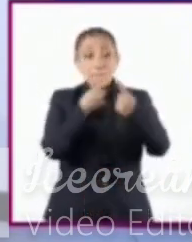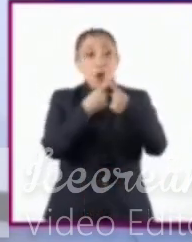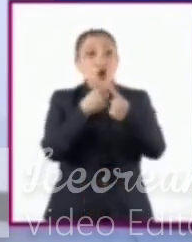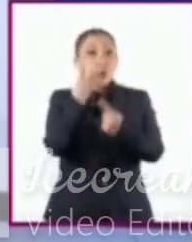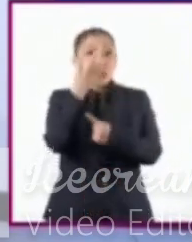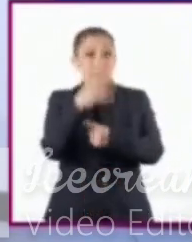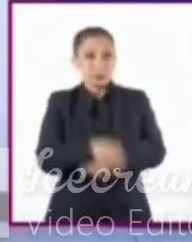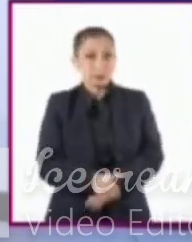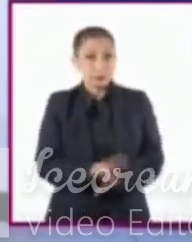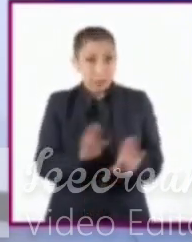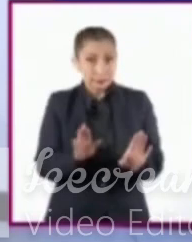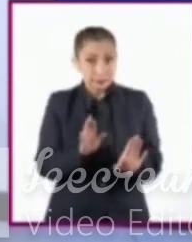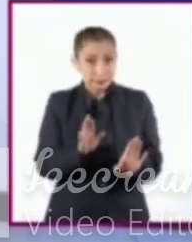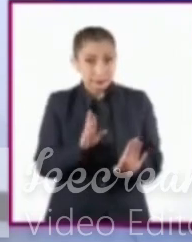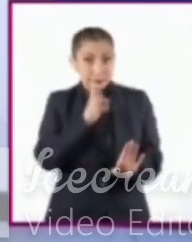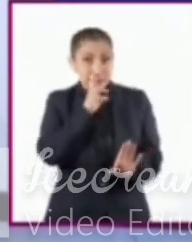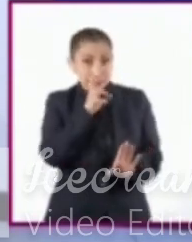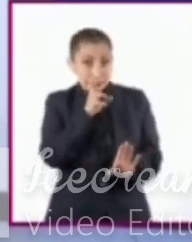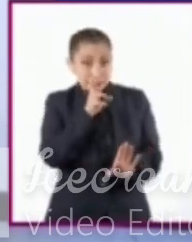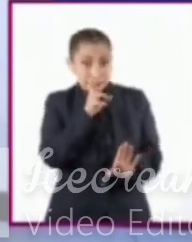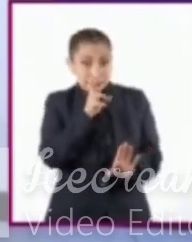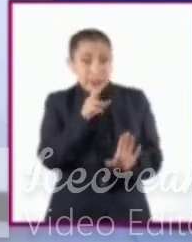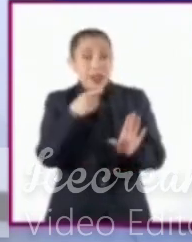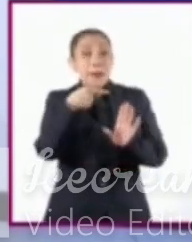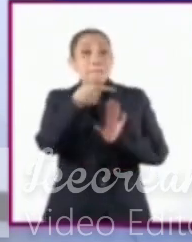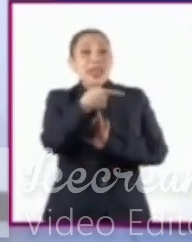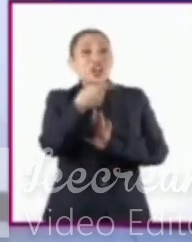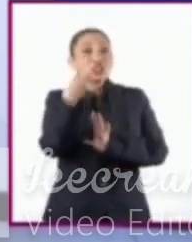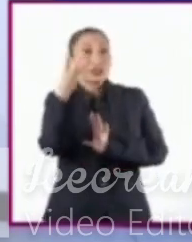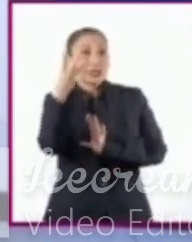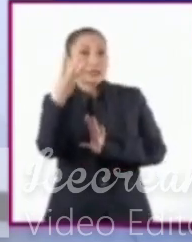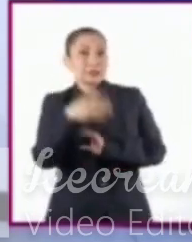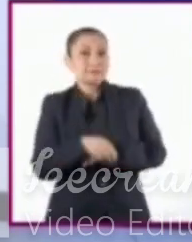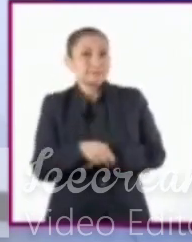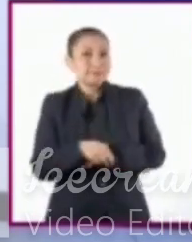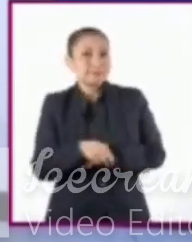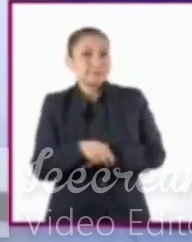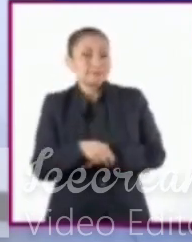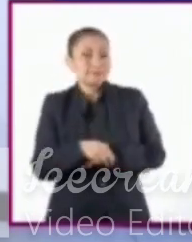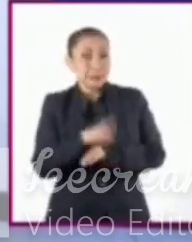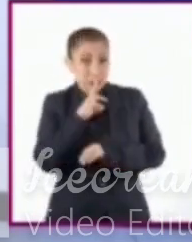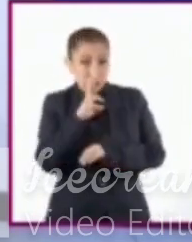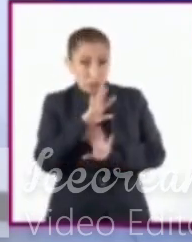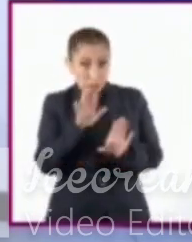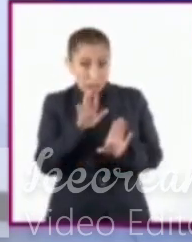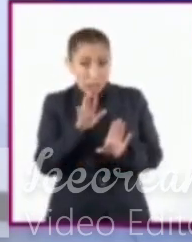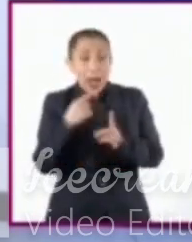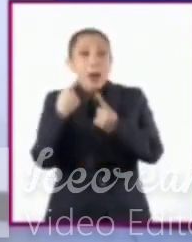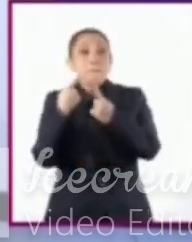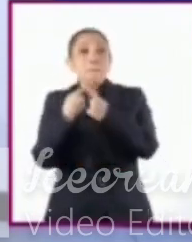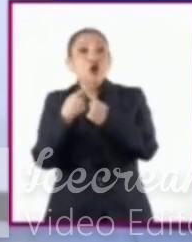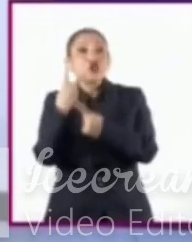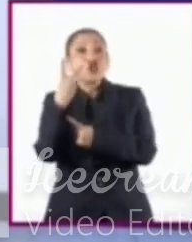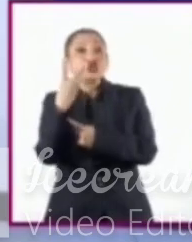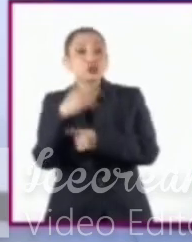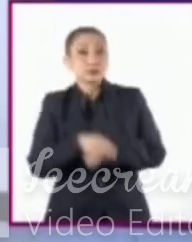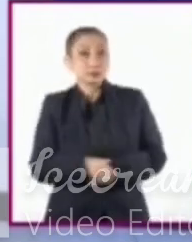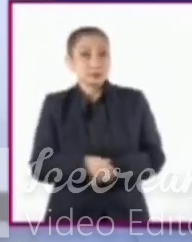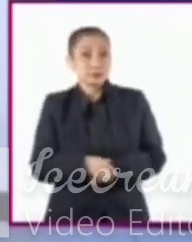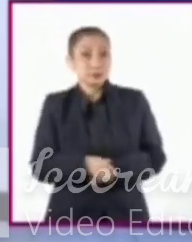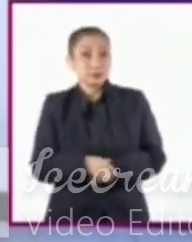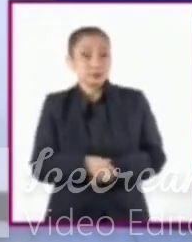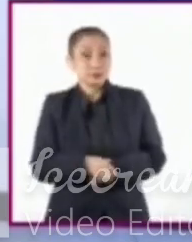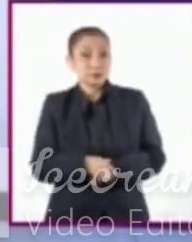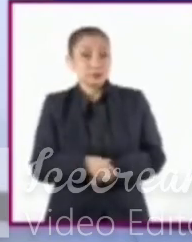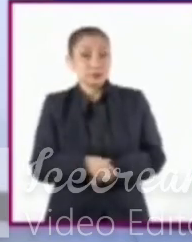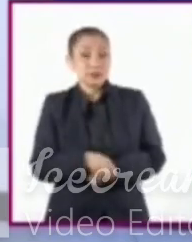por 4. Réstale el número 3. A tu resultado, multiplícalo por 2. Súmale